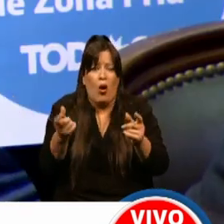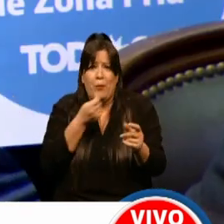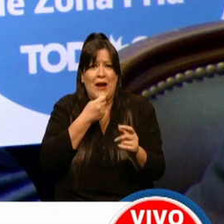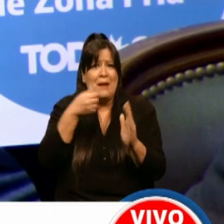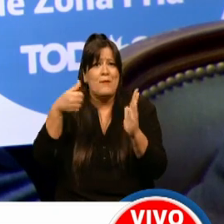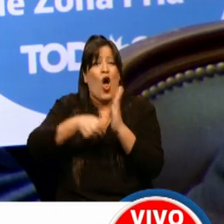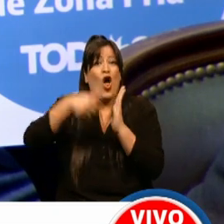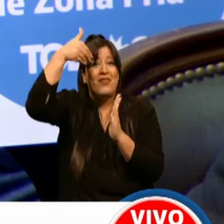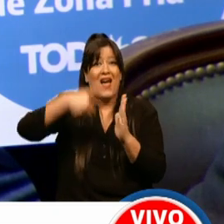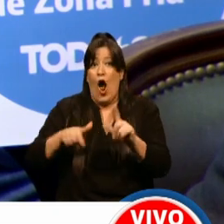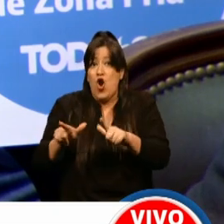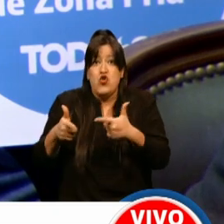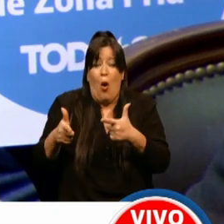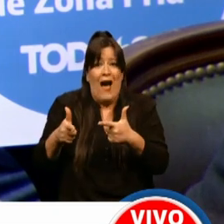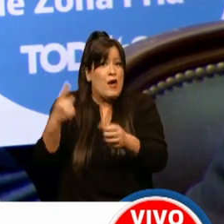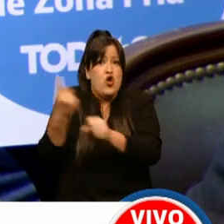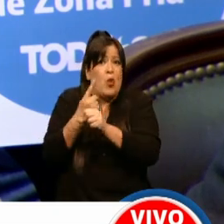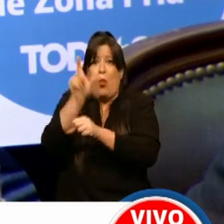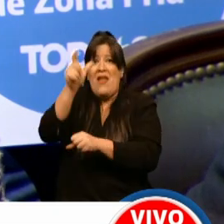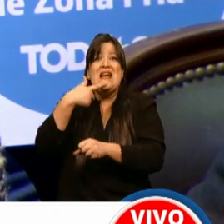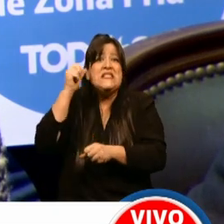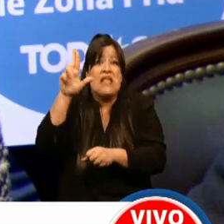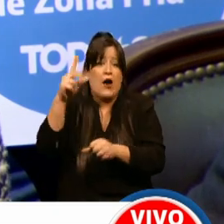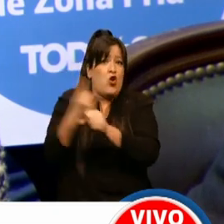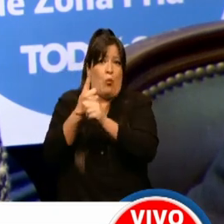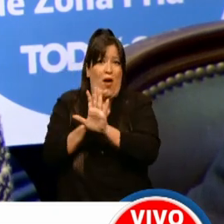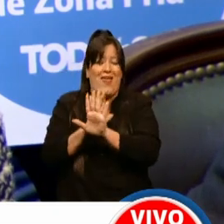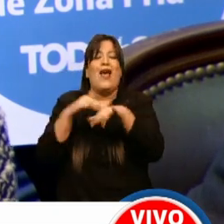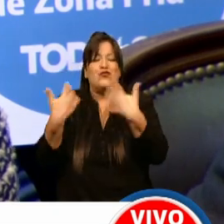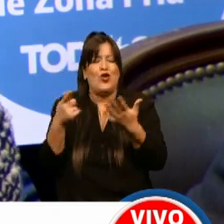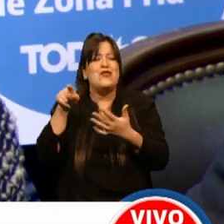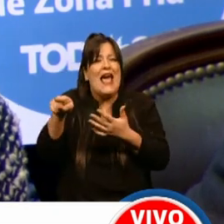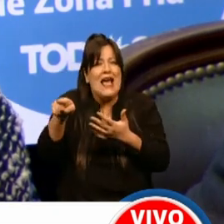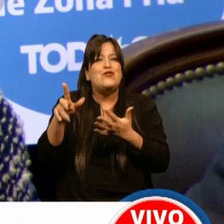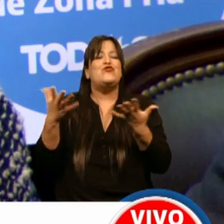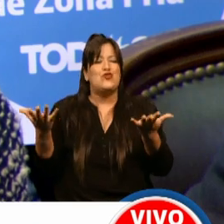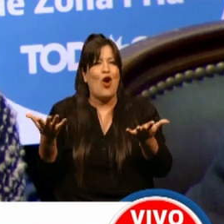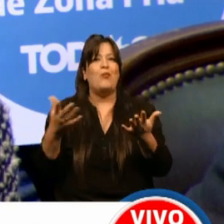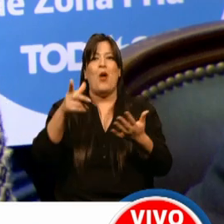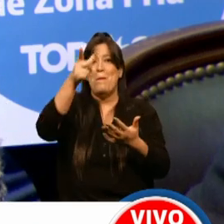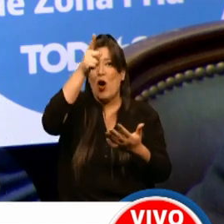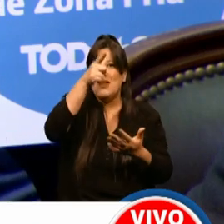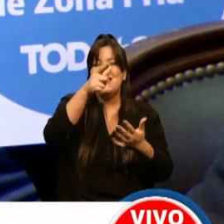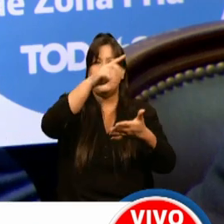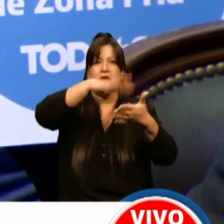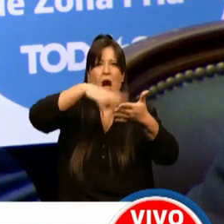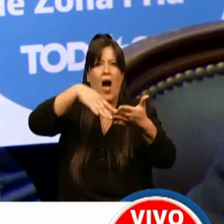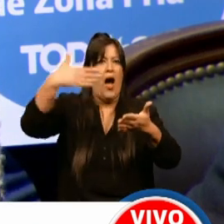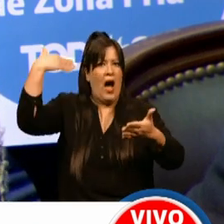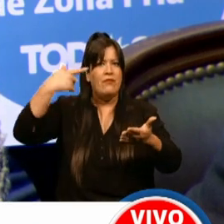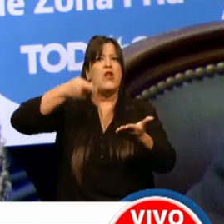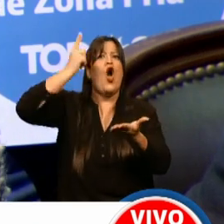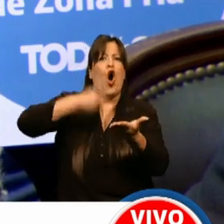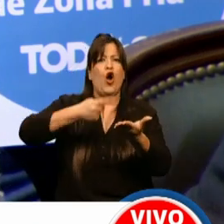existir no puedes ser y en función de esto es que los edictos policiales ordenaban